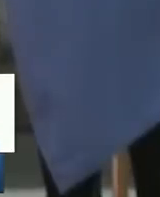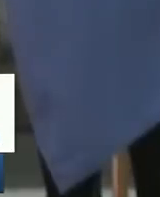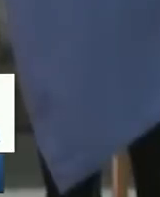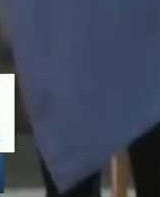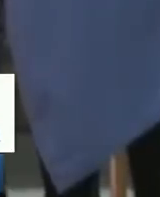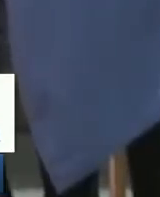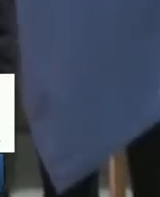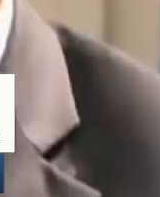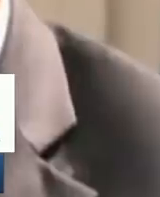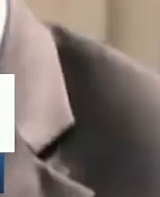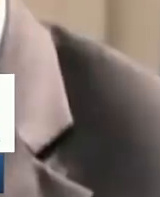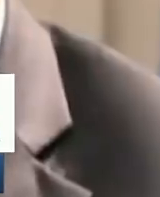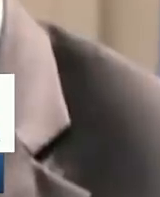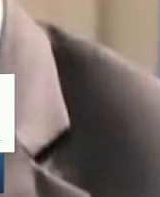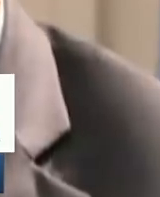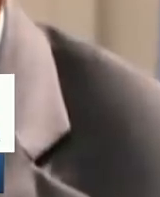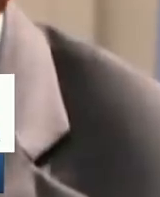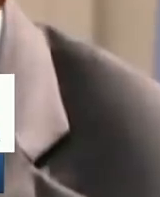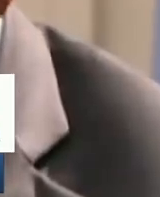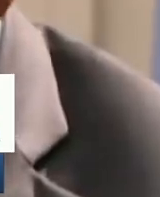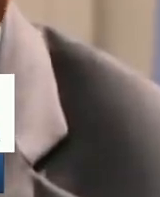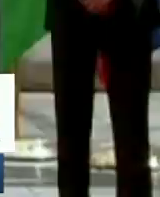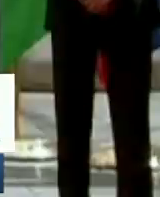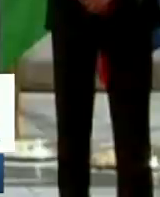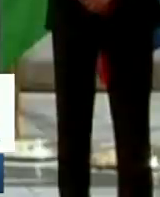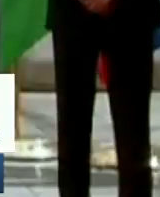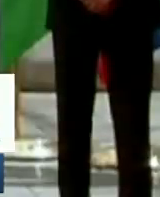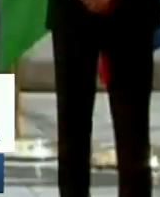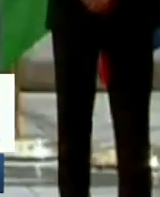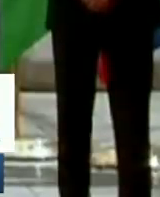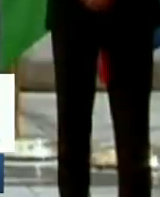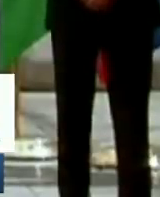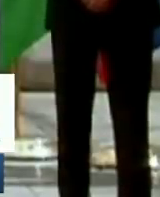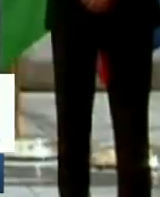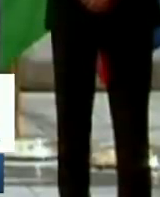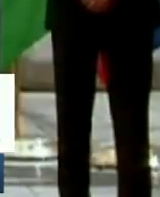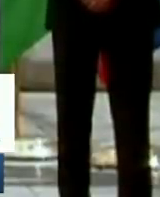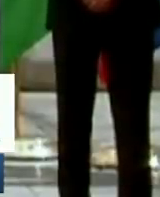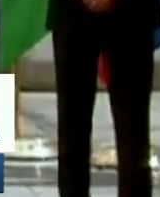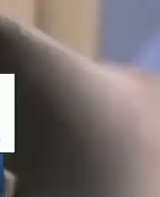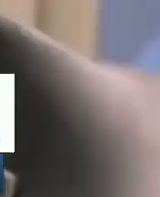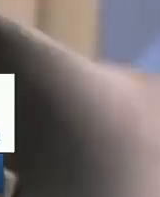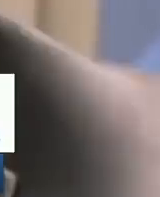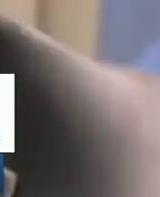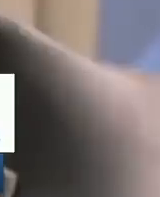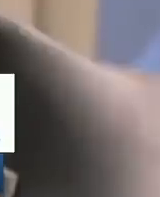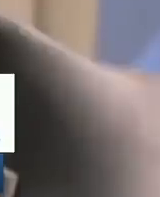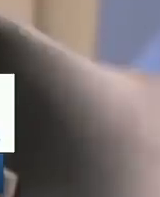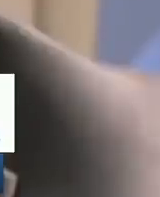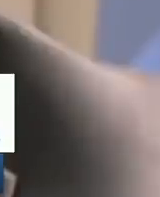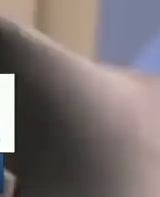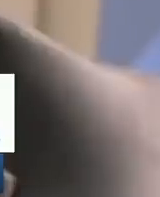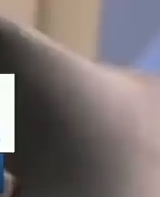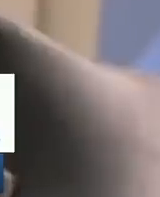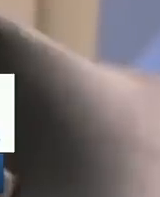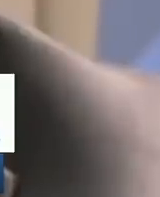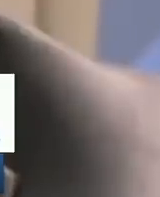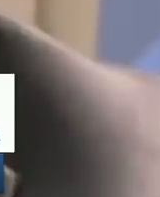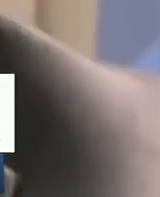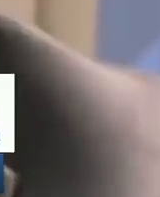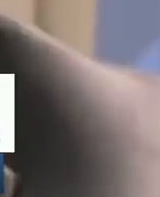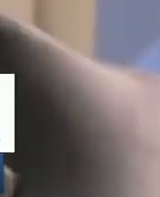Presidente Lenín Moreno denunció que Nicolás Maduro envió $281,000 al exmandatario Rafael Correa y sus coidearios